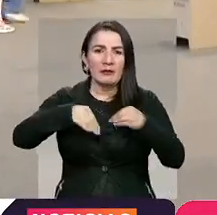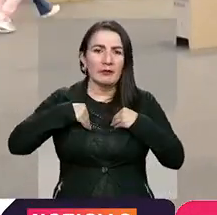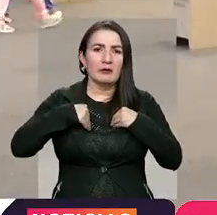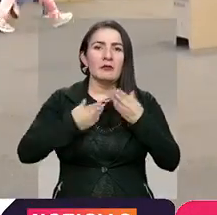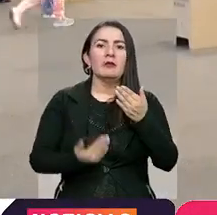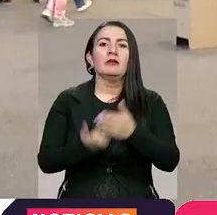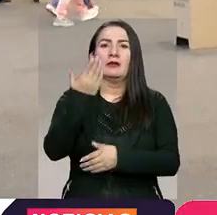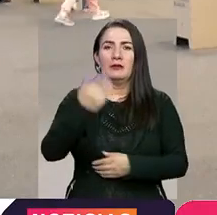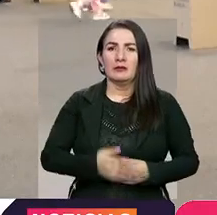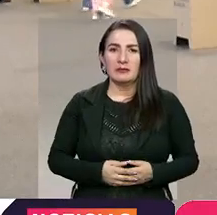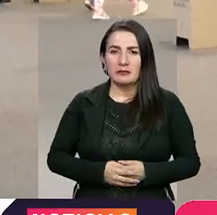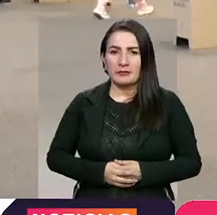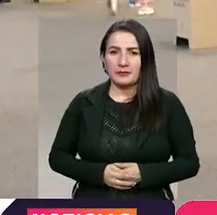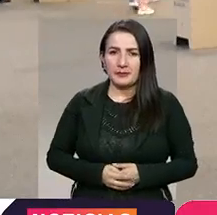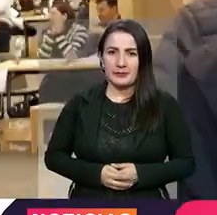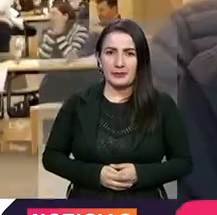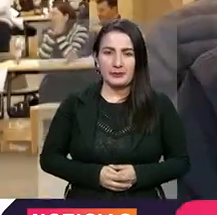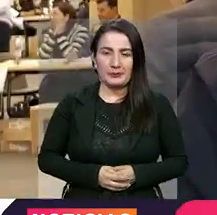mandatario de la nación.